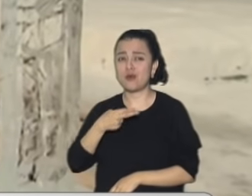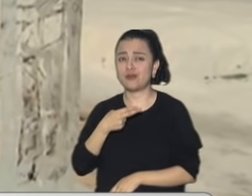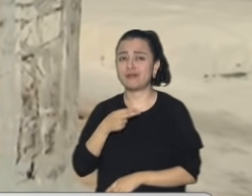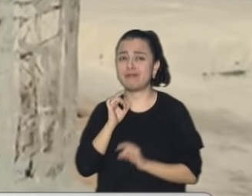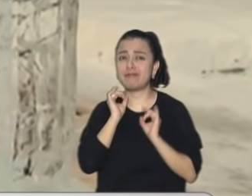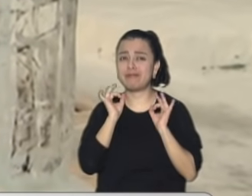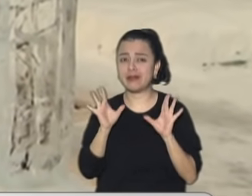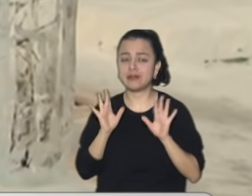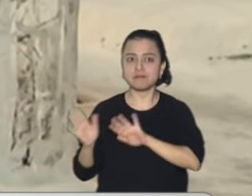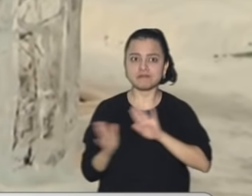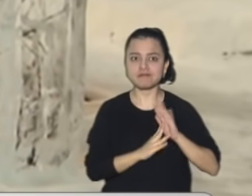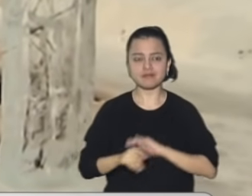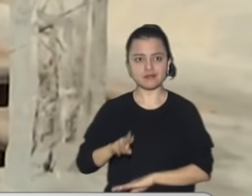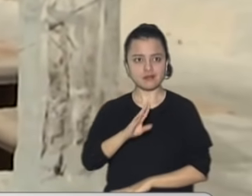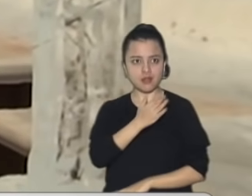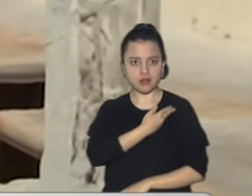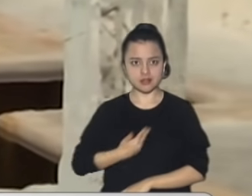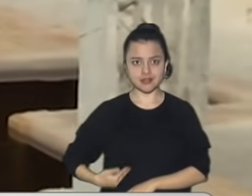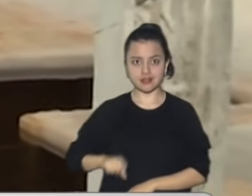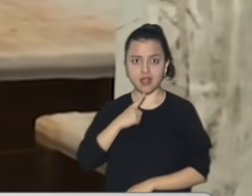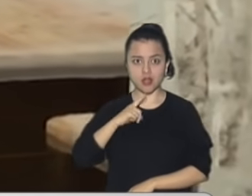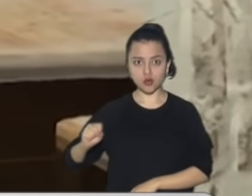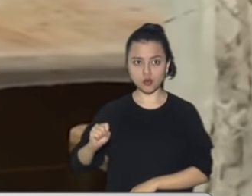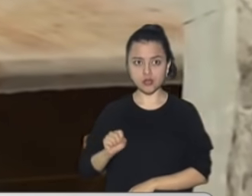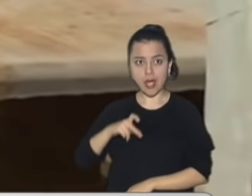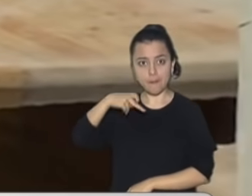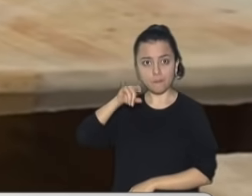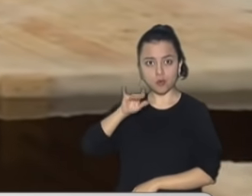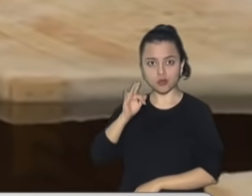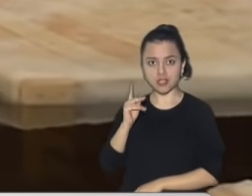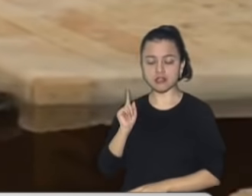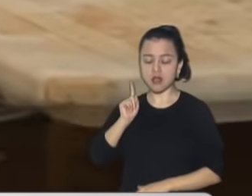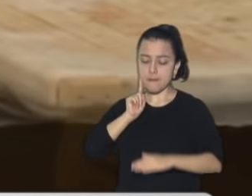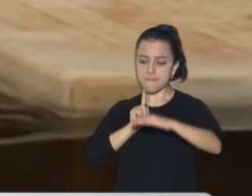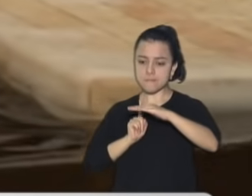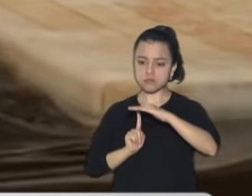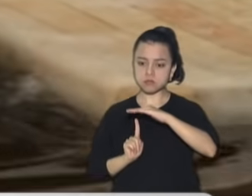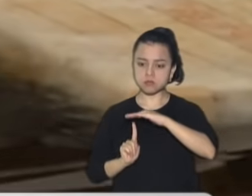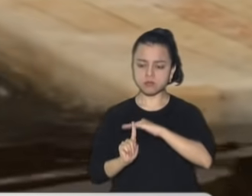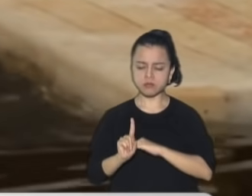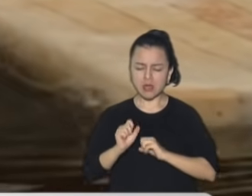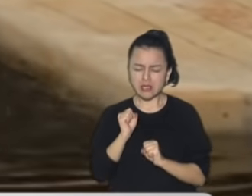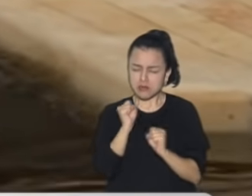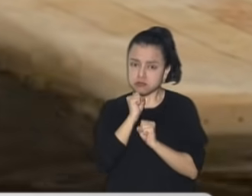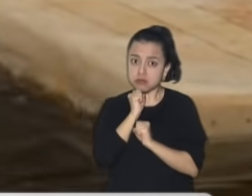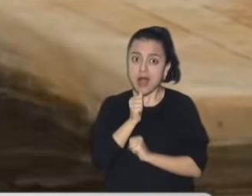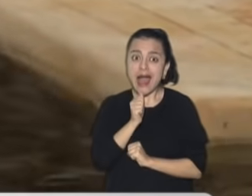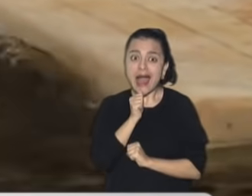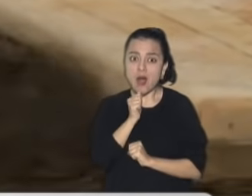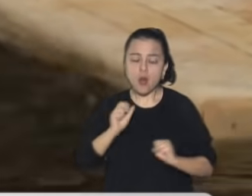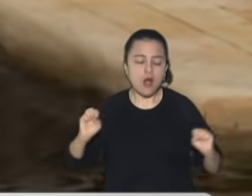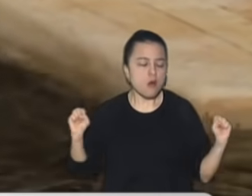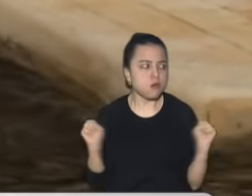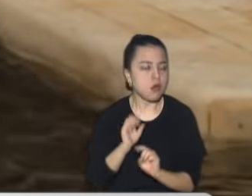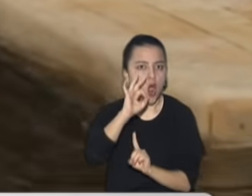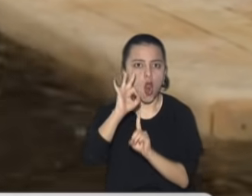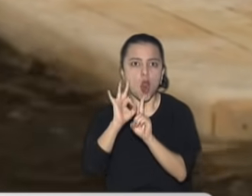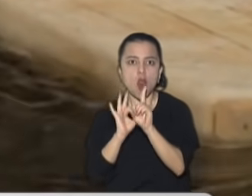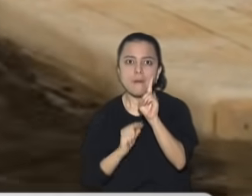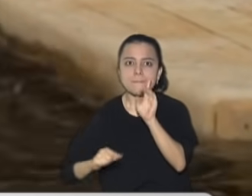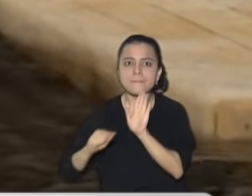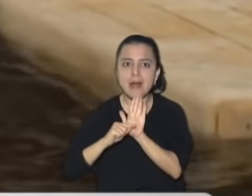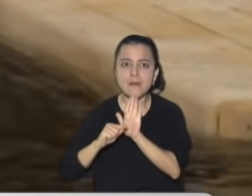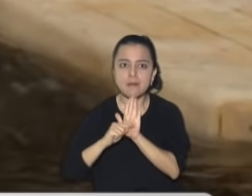El presidente de Rusia, Vladimir Putin, se sumergió en aguas congeladas para celebrar la Epifanía Ortodoxa, pese a las